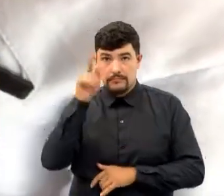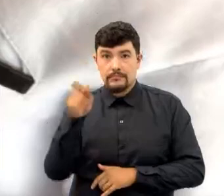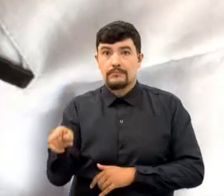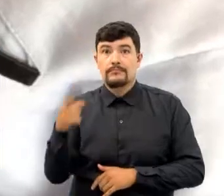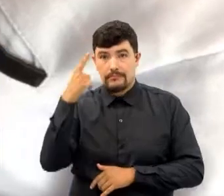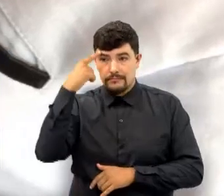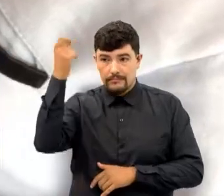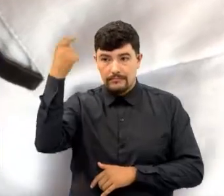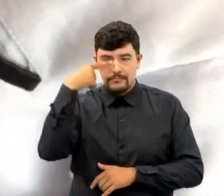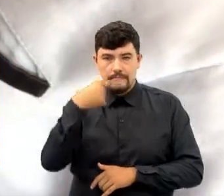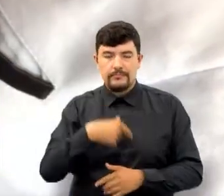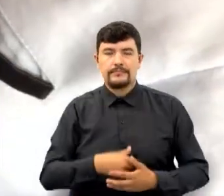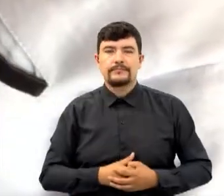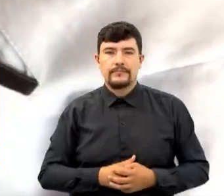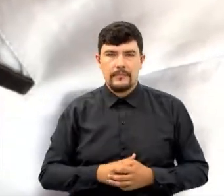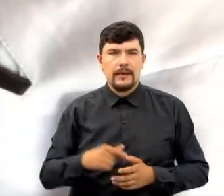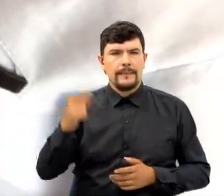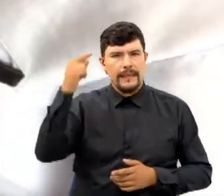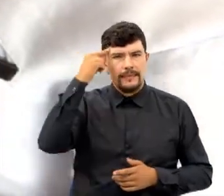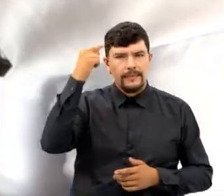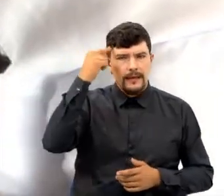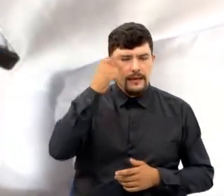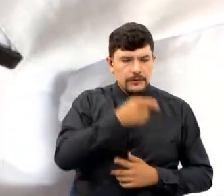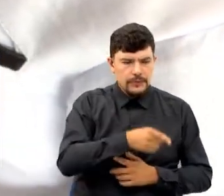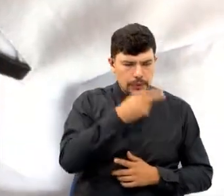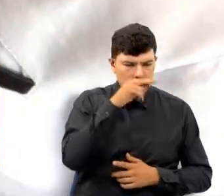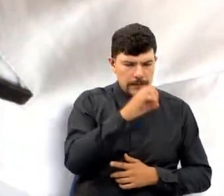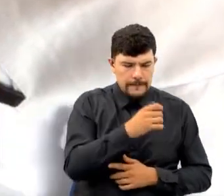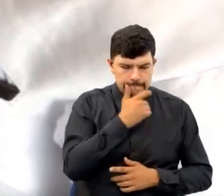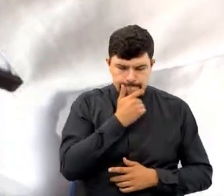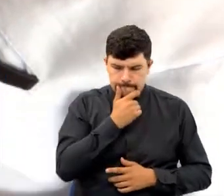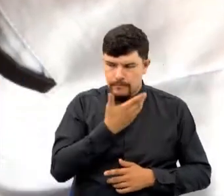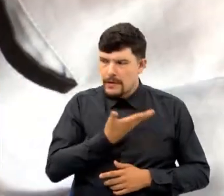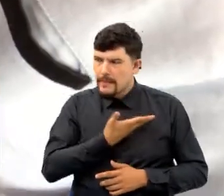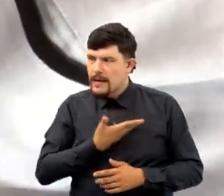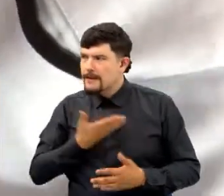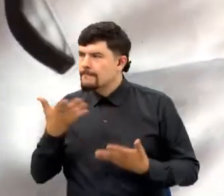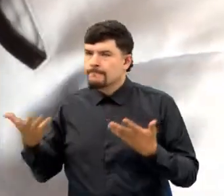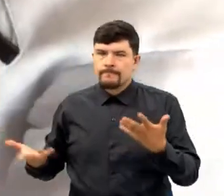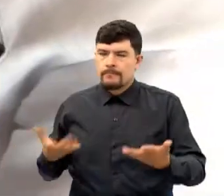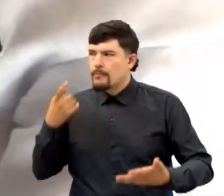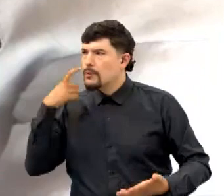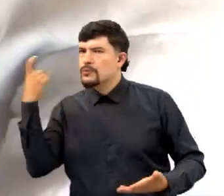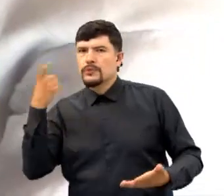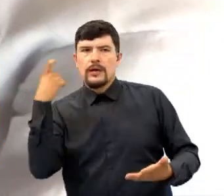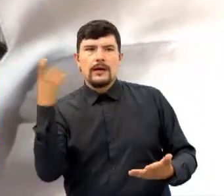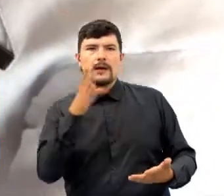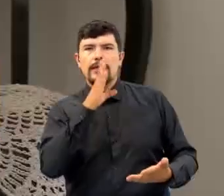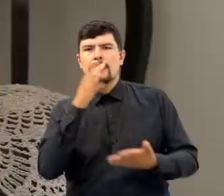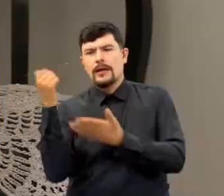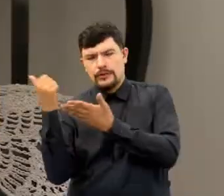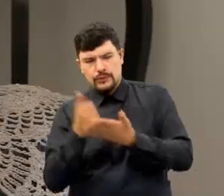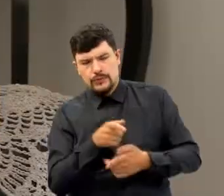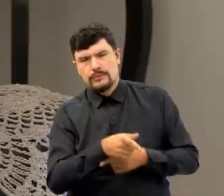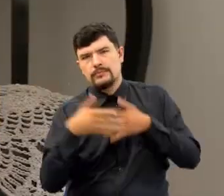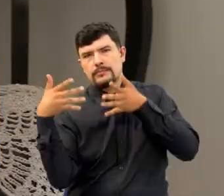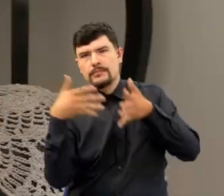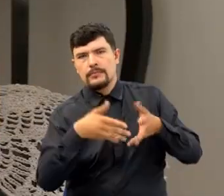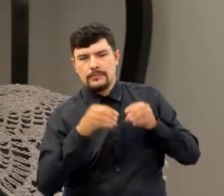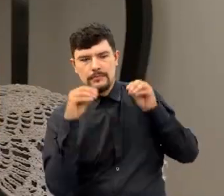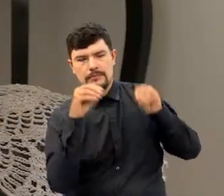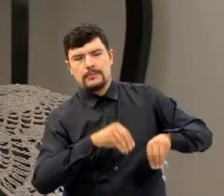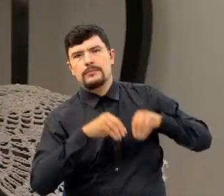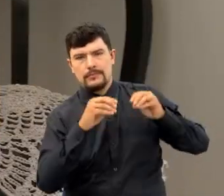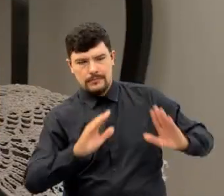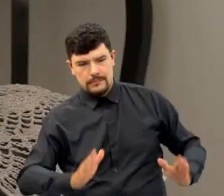genio ha llevado a su madre a buscar ayuda para tener una educación a su altura. Pues es un llamado también